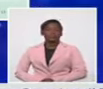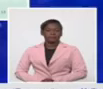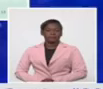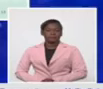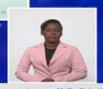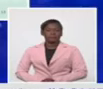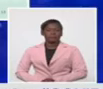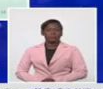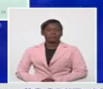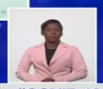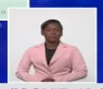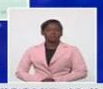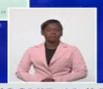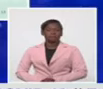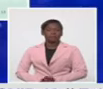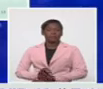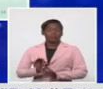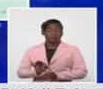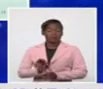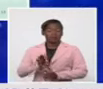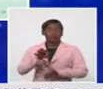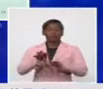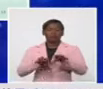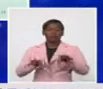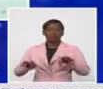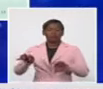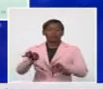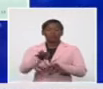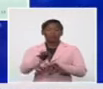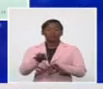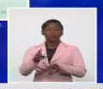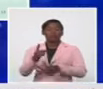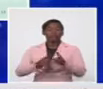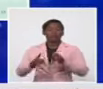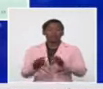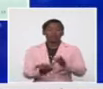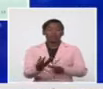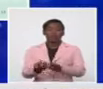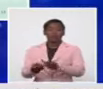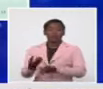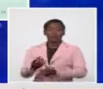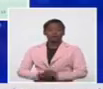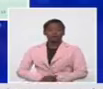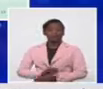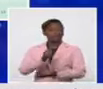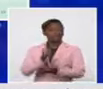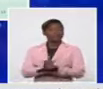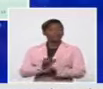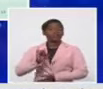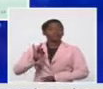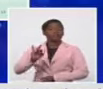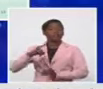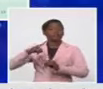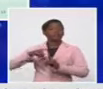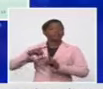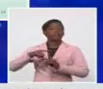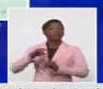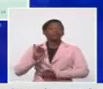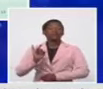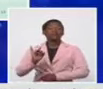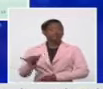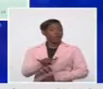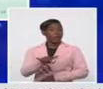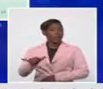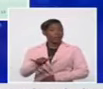dispersos en 6 de sus 8 municipios, el municipio Cabecera con 7, igual que Trinidad, Cabaiguán